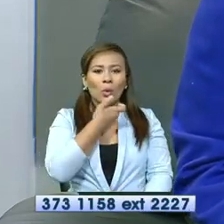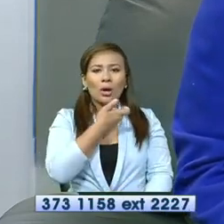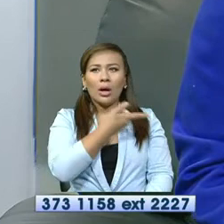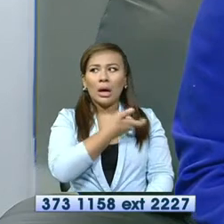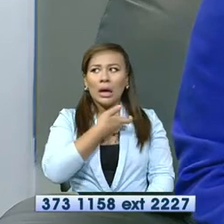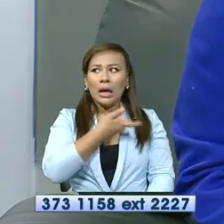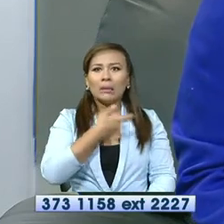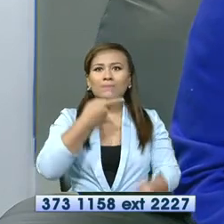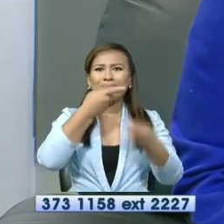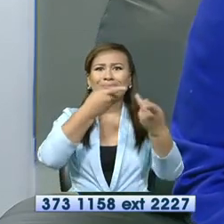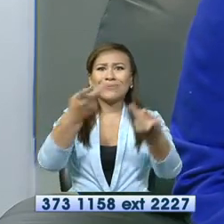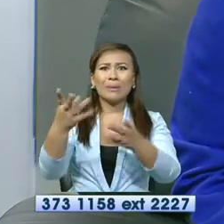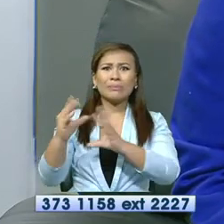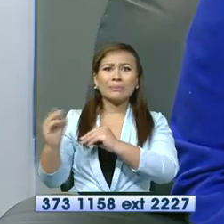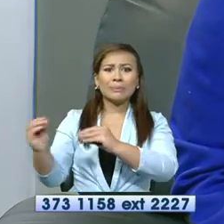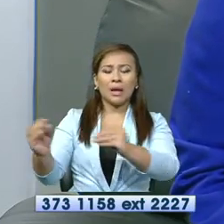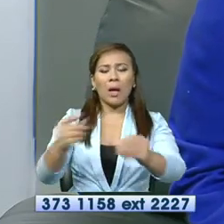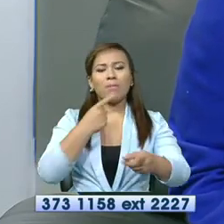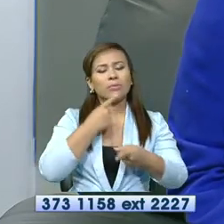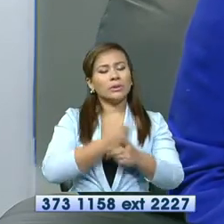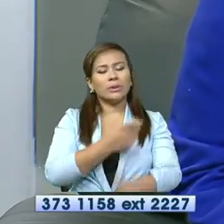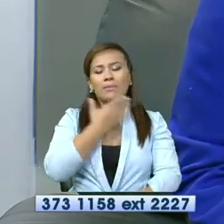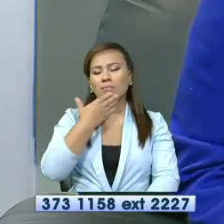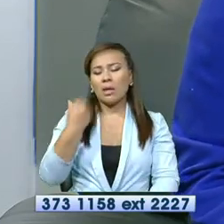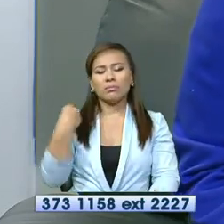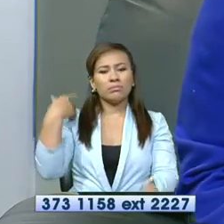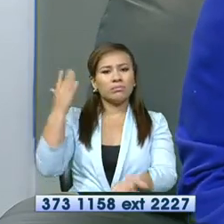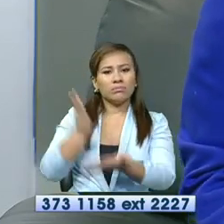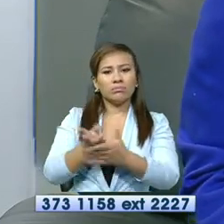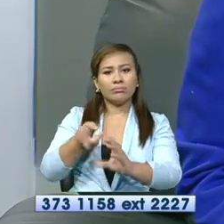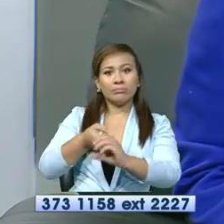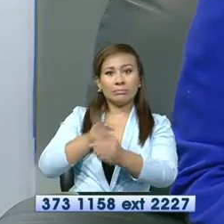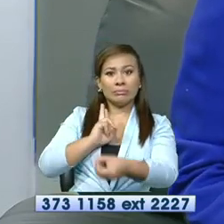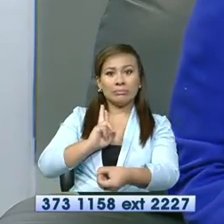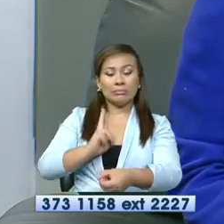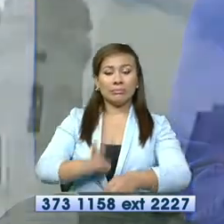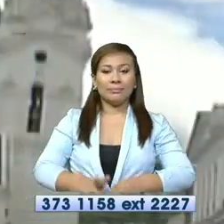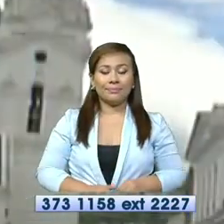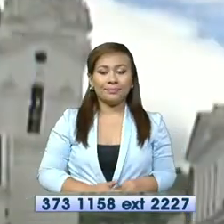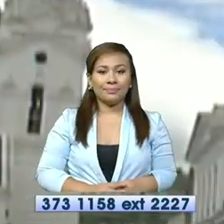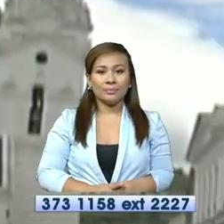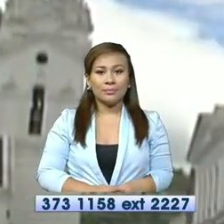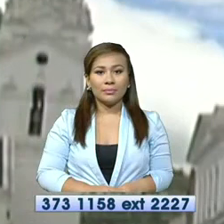recibieron múltiples críticas de diversos sectores.